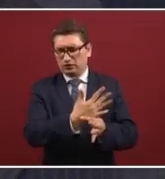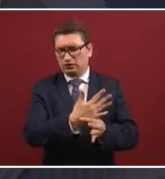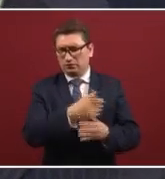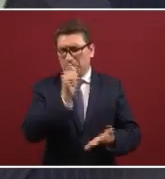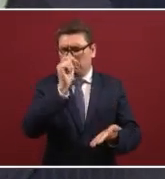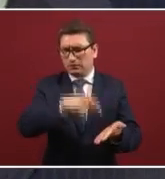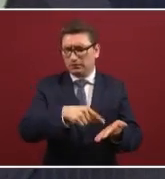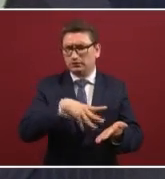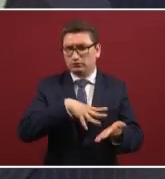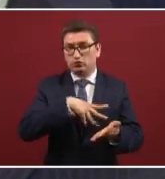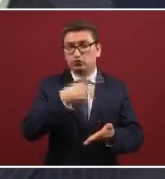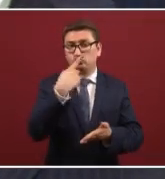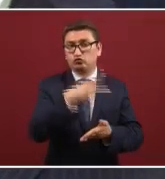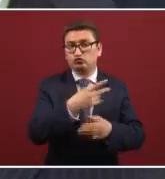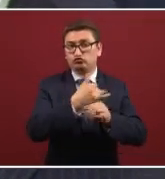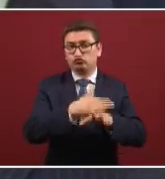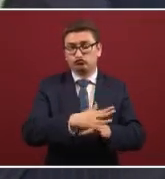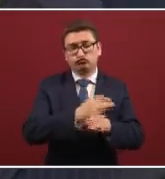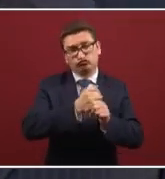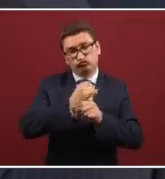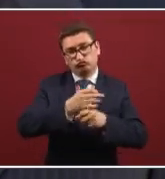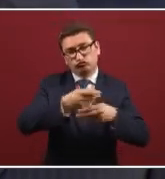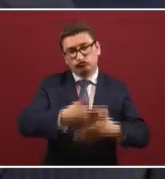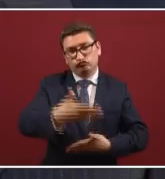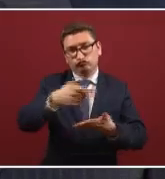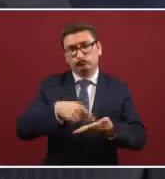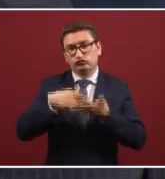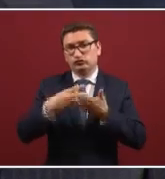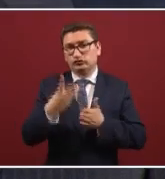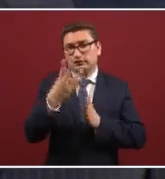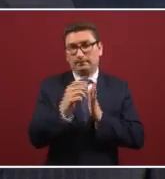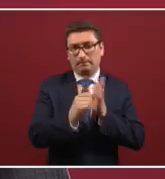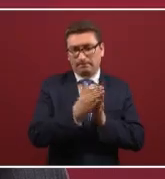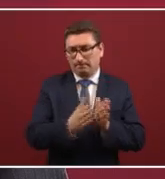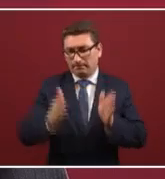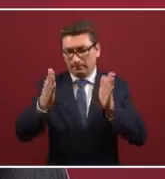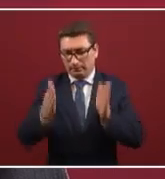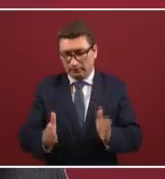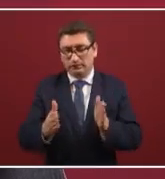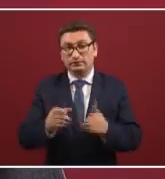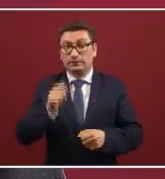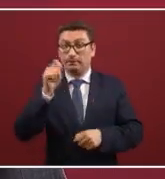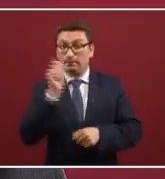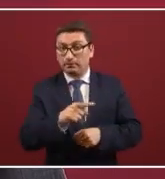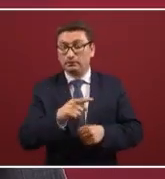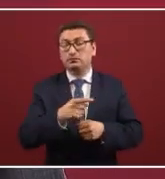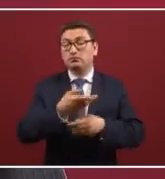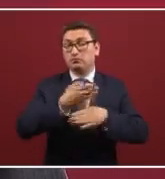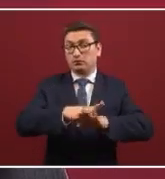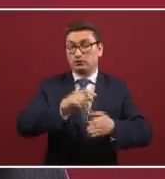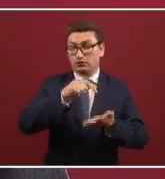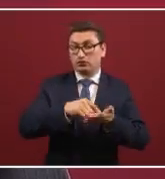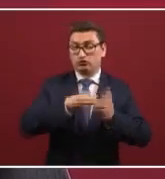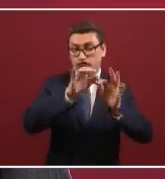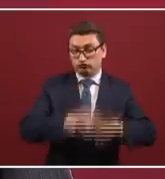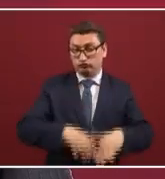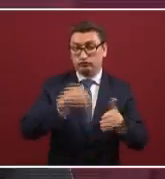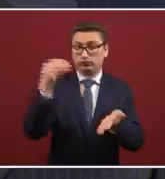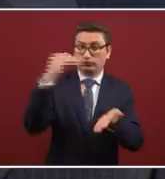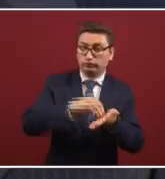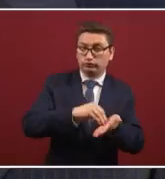que su informe es en el trimestre y el mismo banco dice